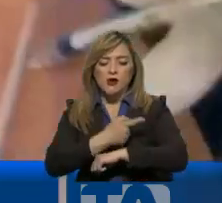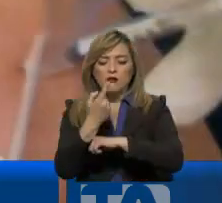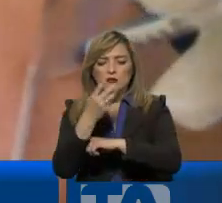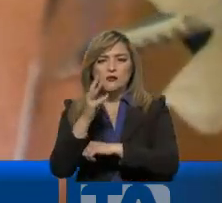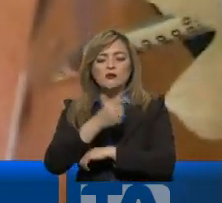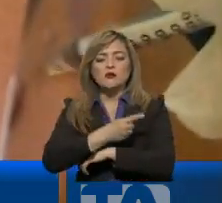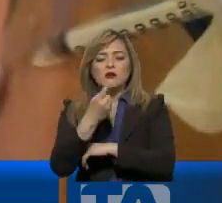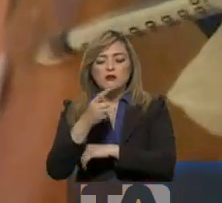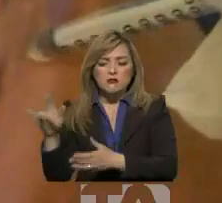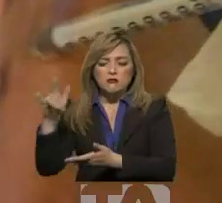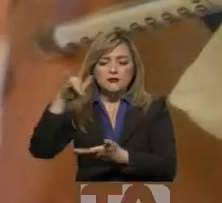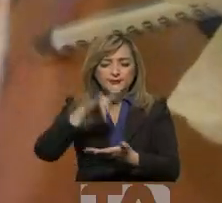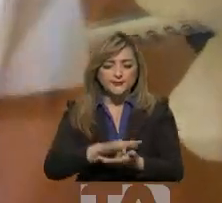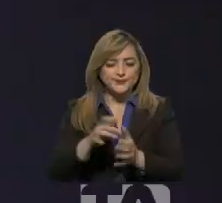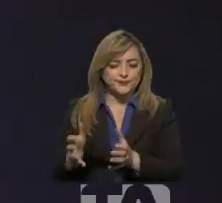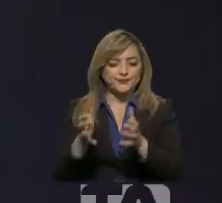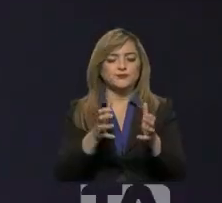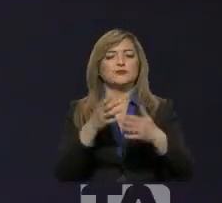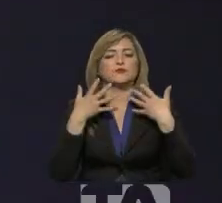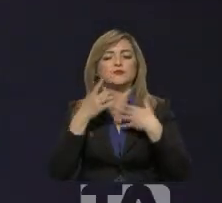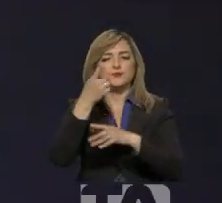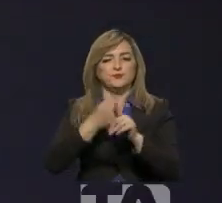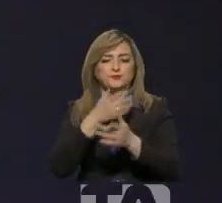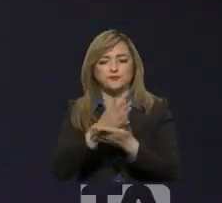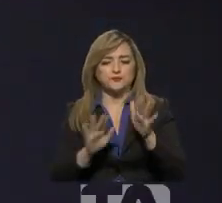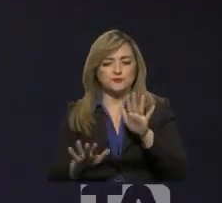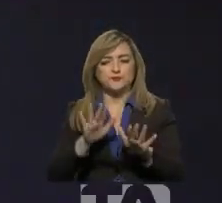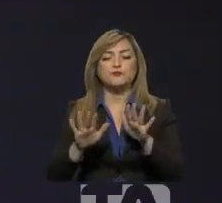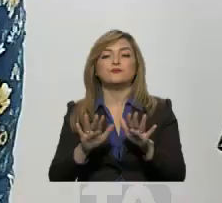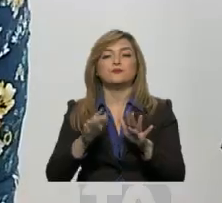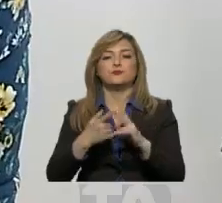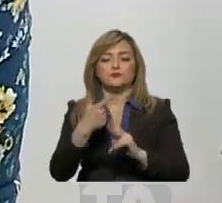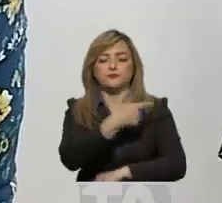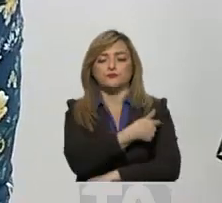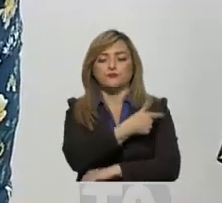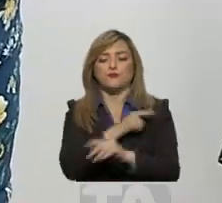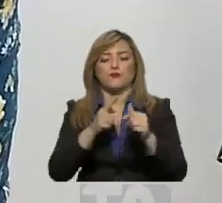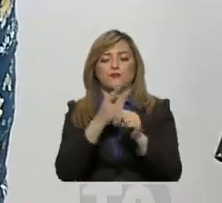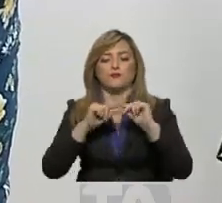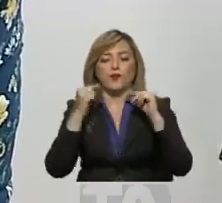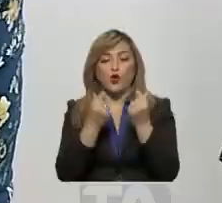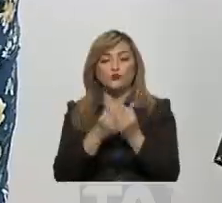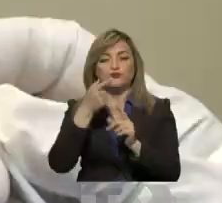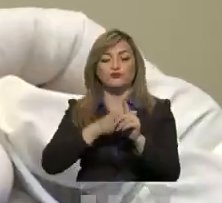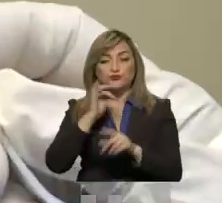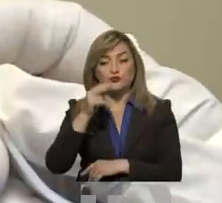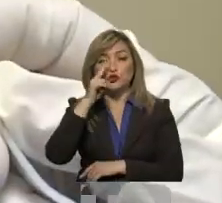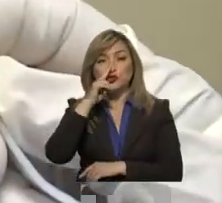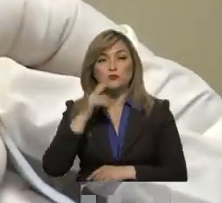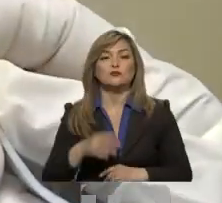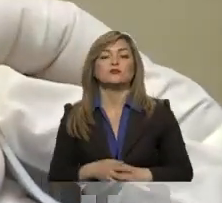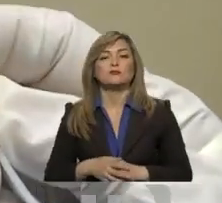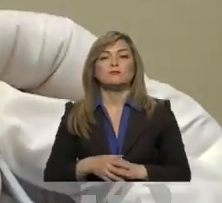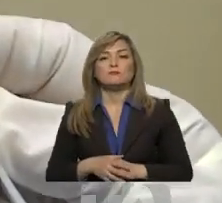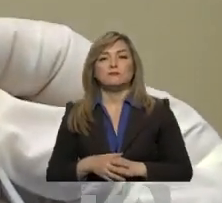para que las dosis lleguen a la ciudad. Viteri precisó que en un mes y medio aproximadamente se inmunizará al primer grupo, es decir, para el mes de junio. La alcaldesa